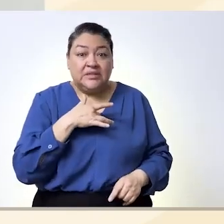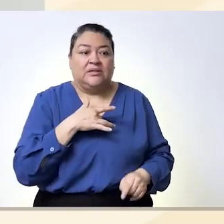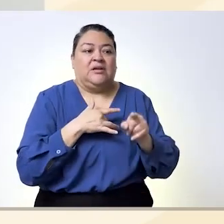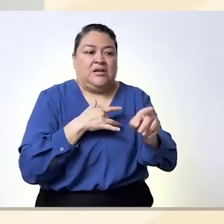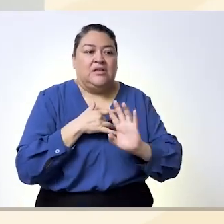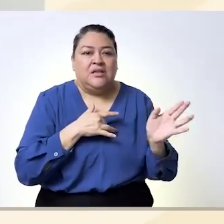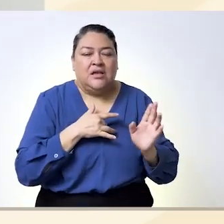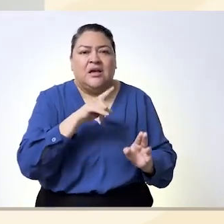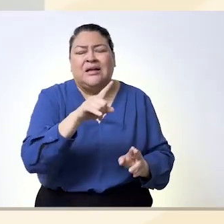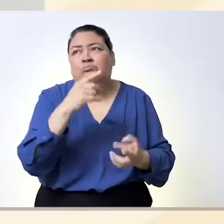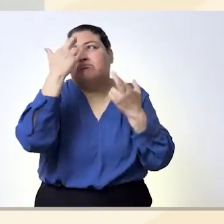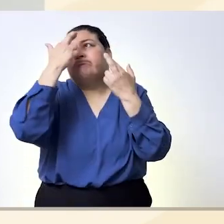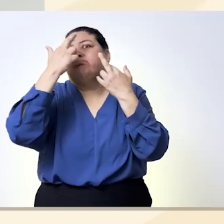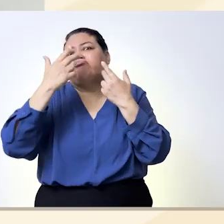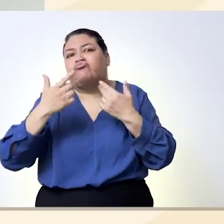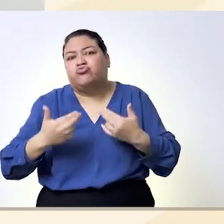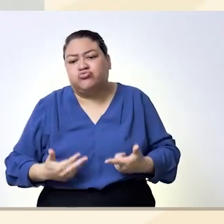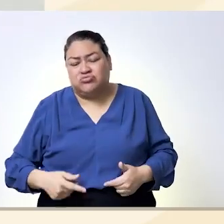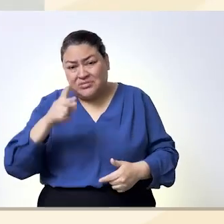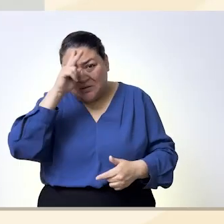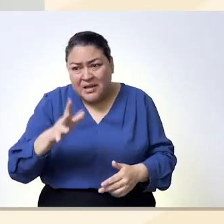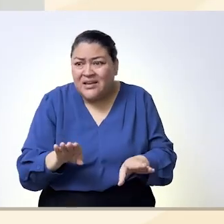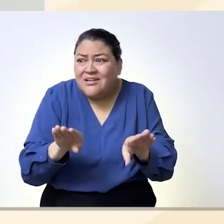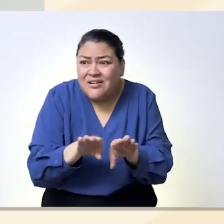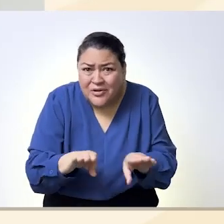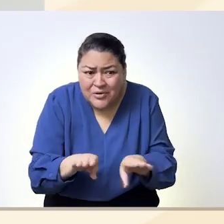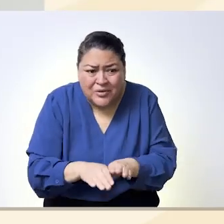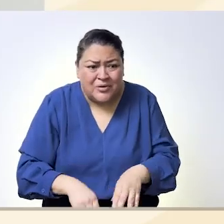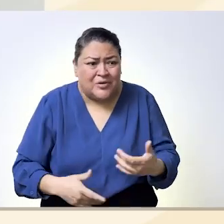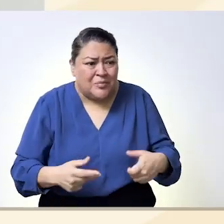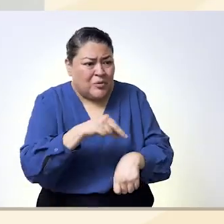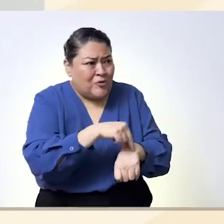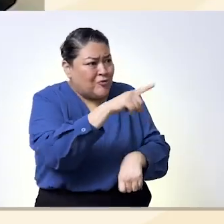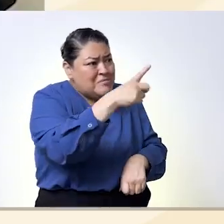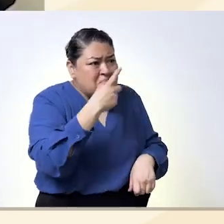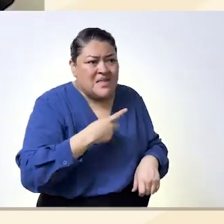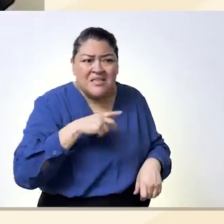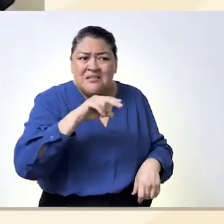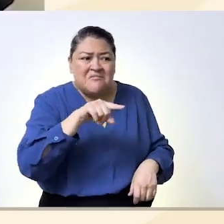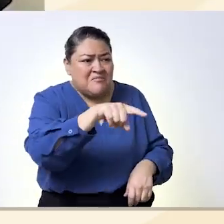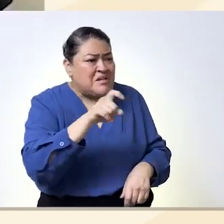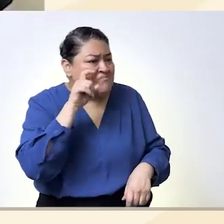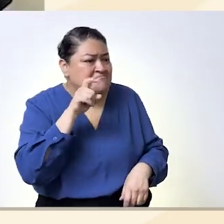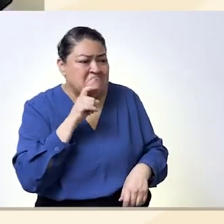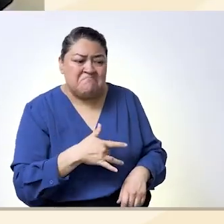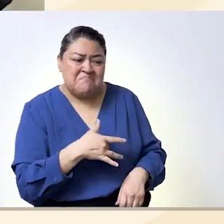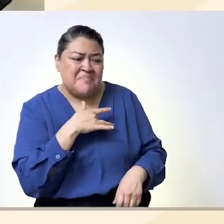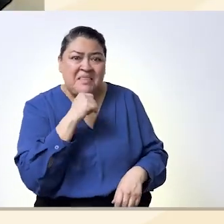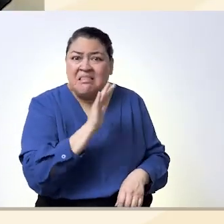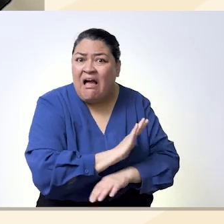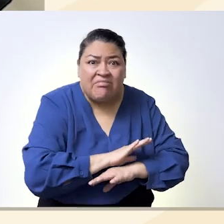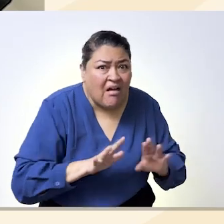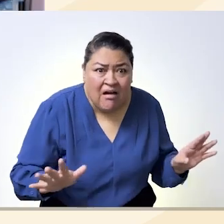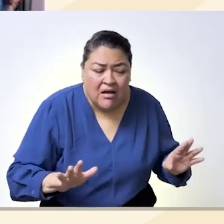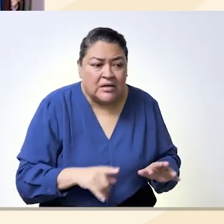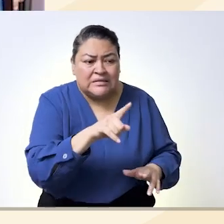de ¿cómo es posible? Si allá el doctor me dijo que no va a tener sexualidad el niño, ¿no? Entonces entran en estas contenciones.